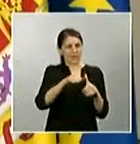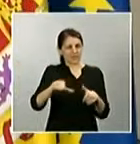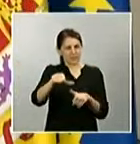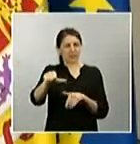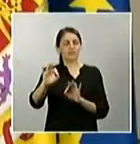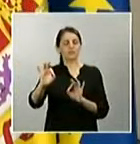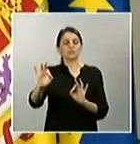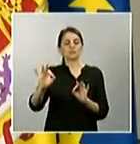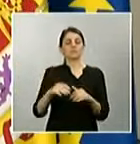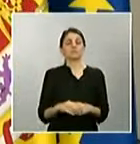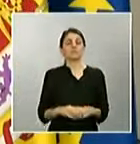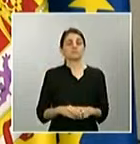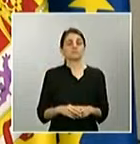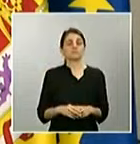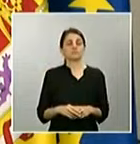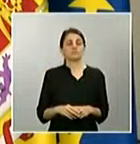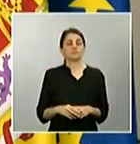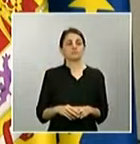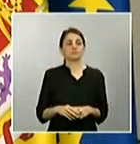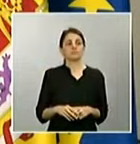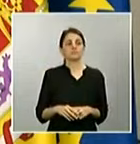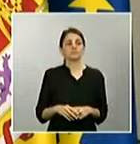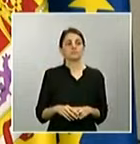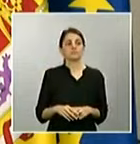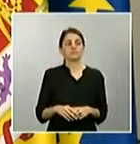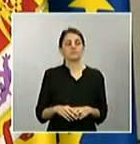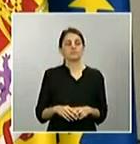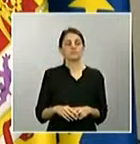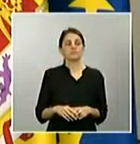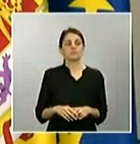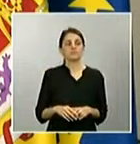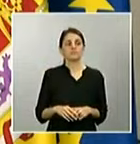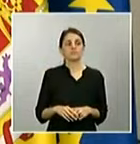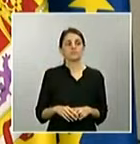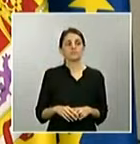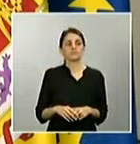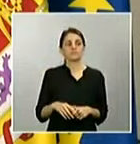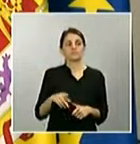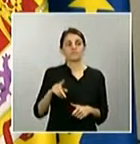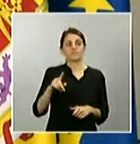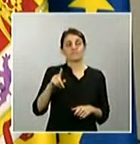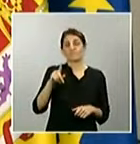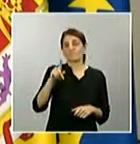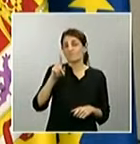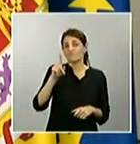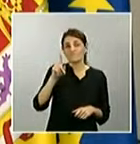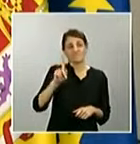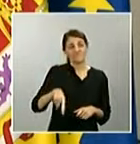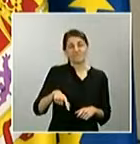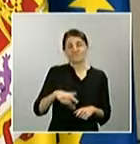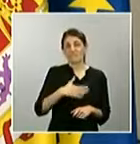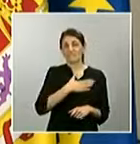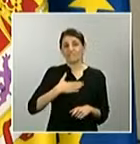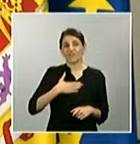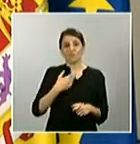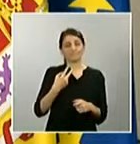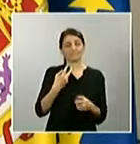de la presentación y dejar con ustedes dos o tres mensajes uno muy coincidente con el que ha